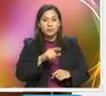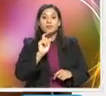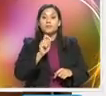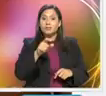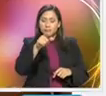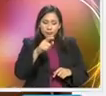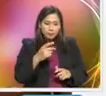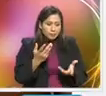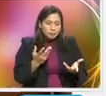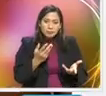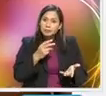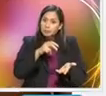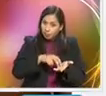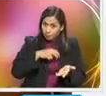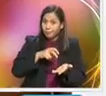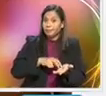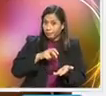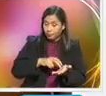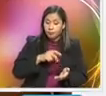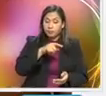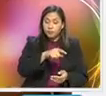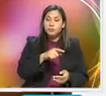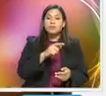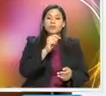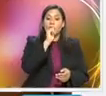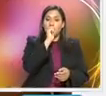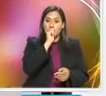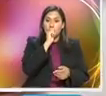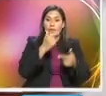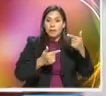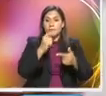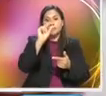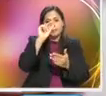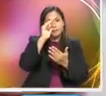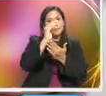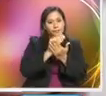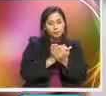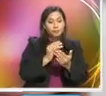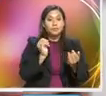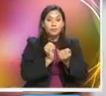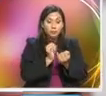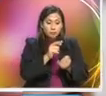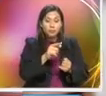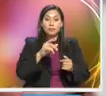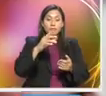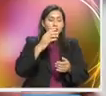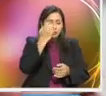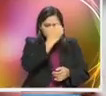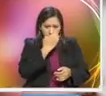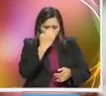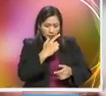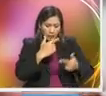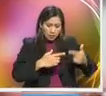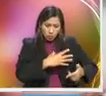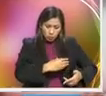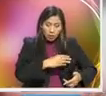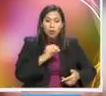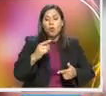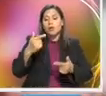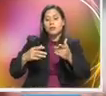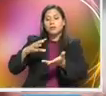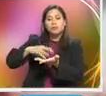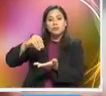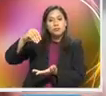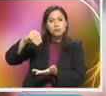hacer algo al respecto, probablemente bajar las tomas, revisar si también estás dando leche de fórmula y entonces empezar a hacer una corrección